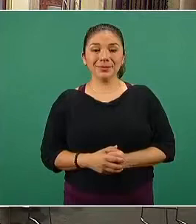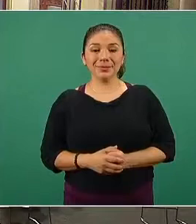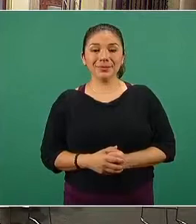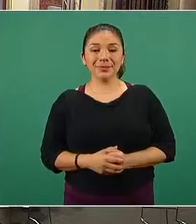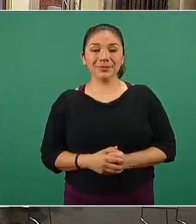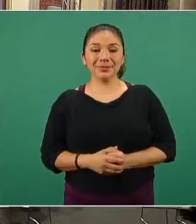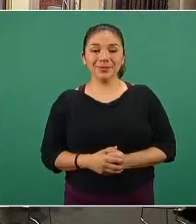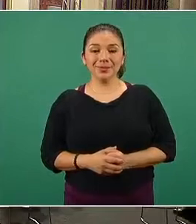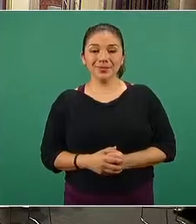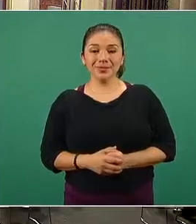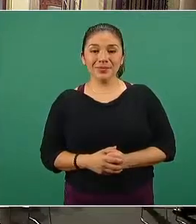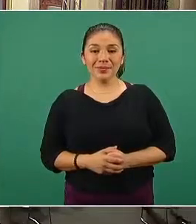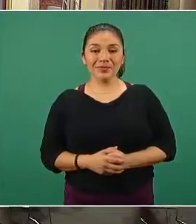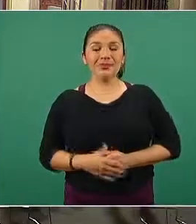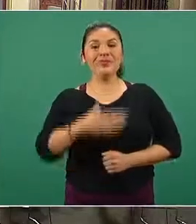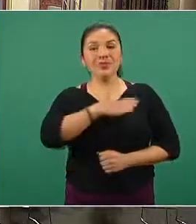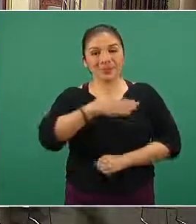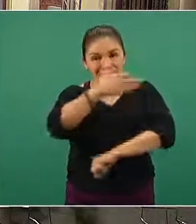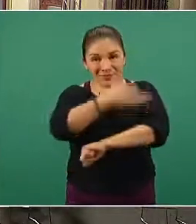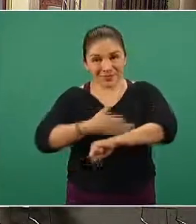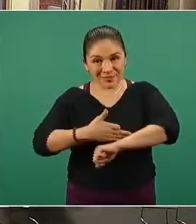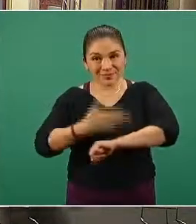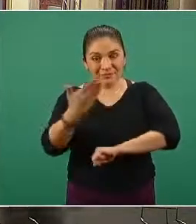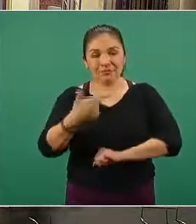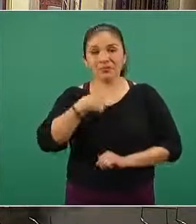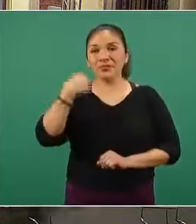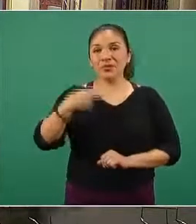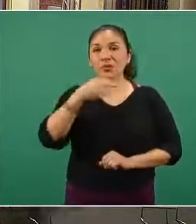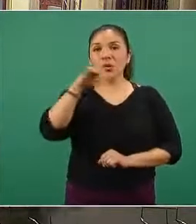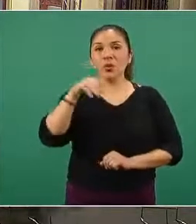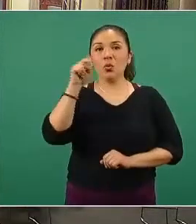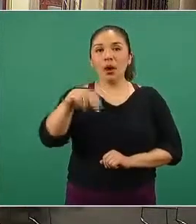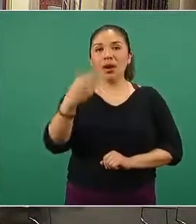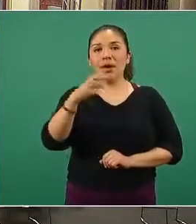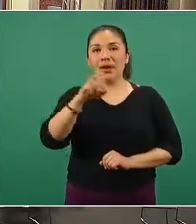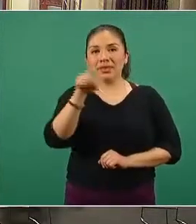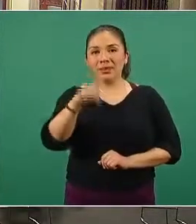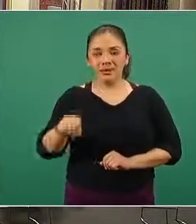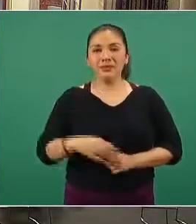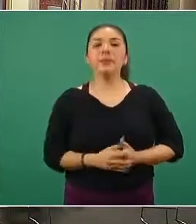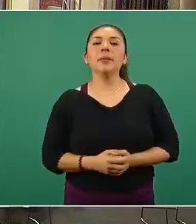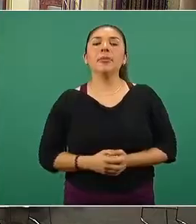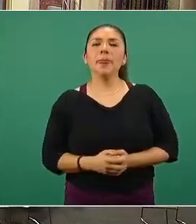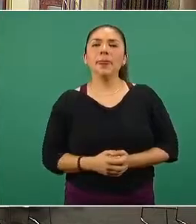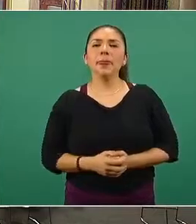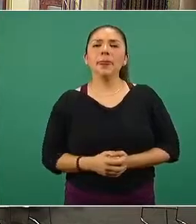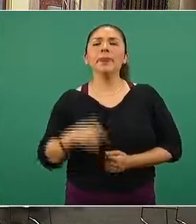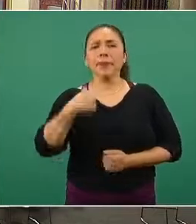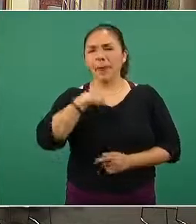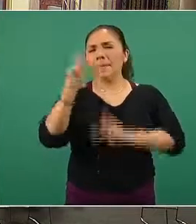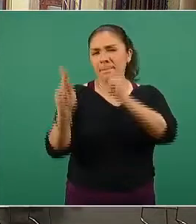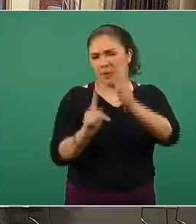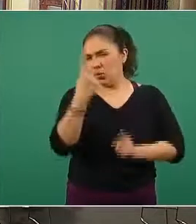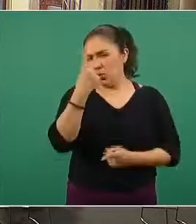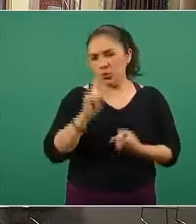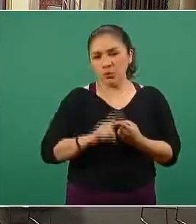¿Qué tal? Sí, muy buenas tardes. Juan Hernández del periódico Basta de Grupo Cantón. Esa sí una pregunta nada